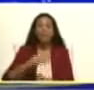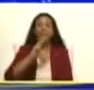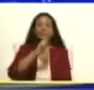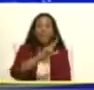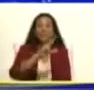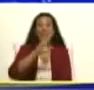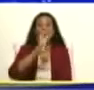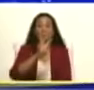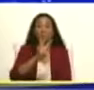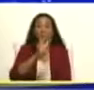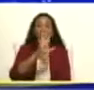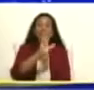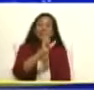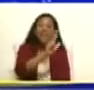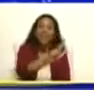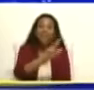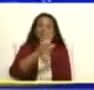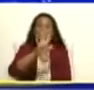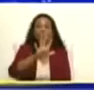335 municipios,